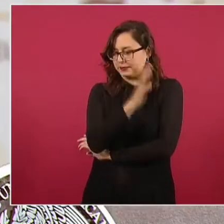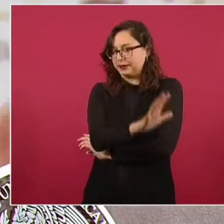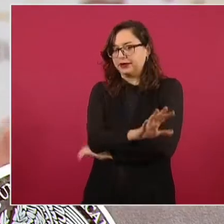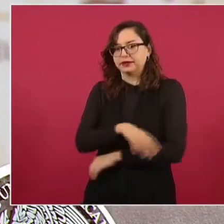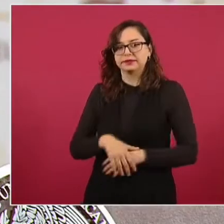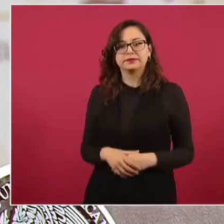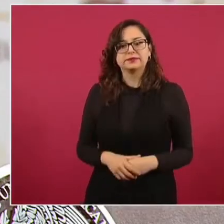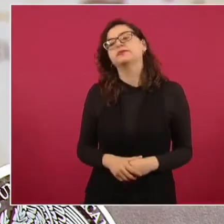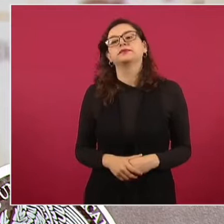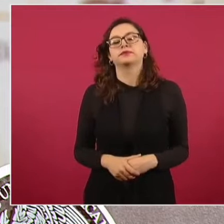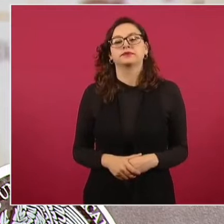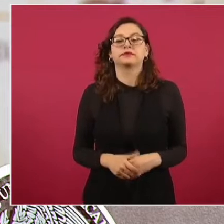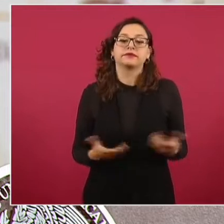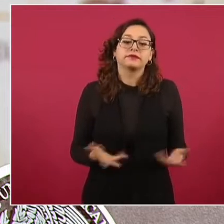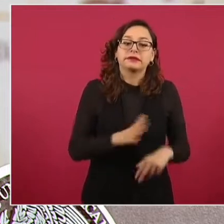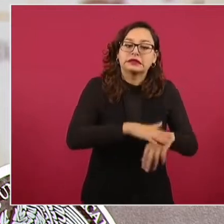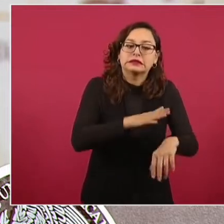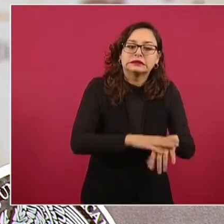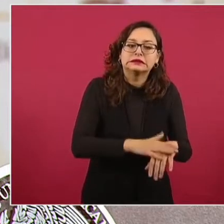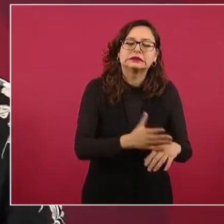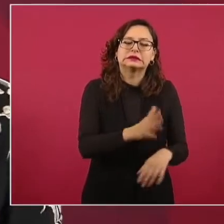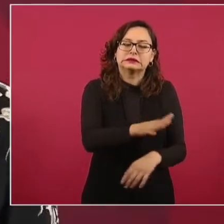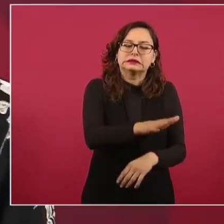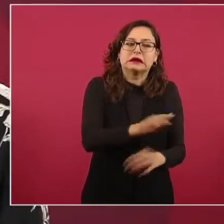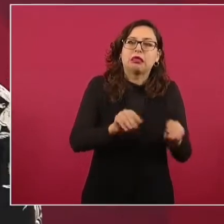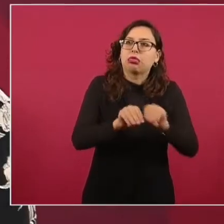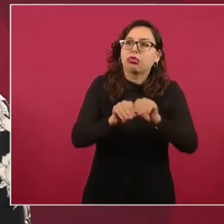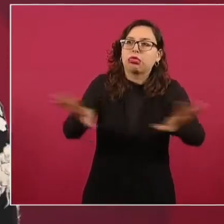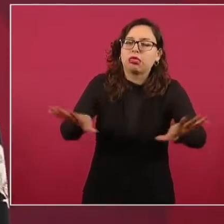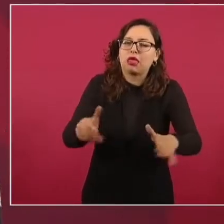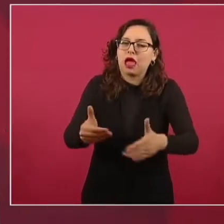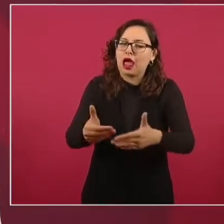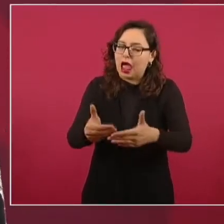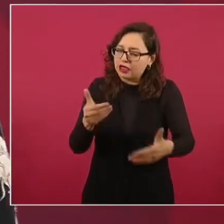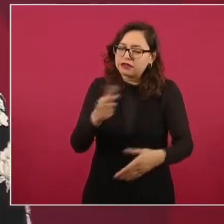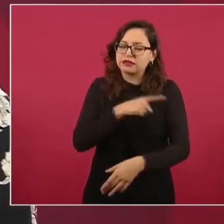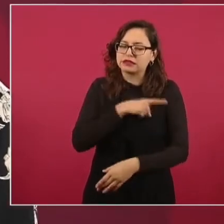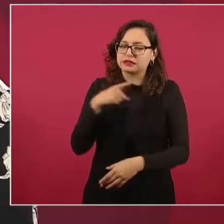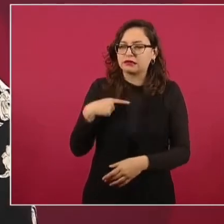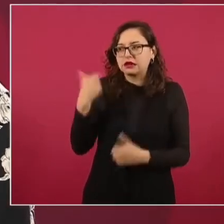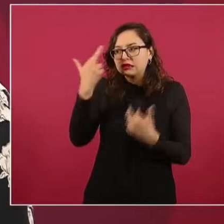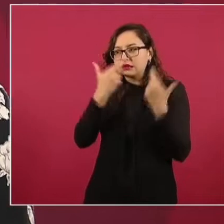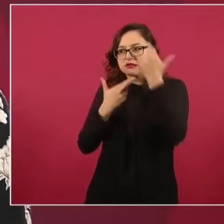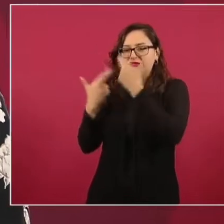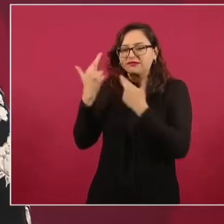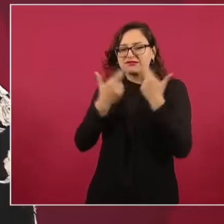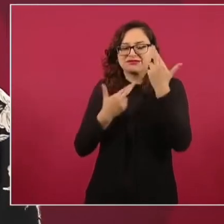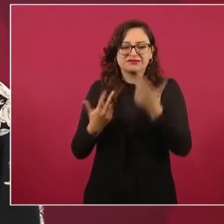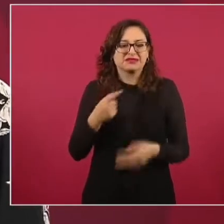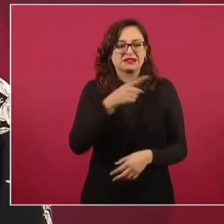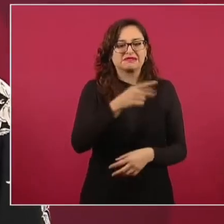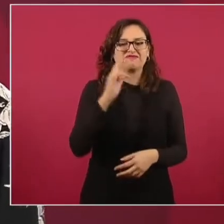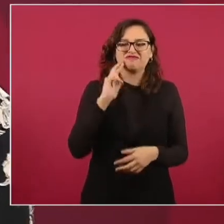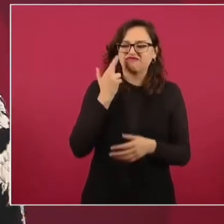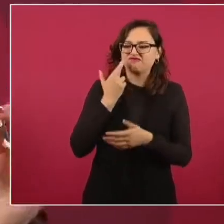otra le recomendamos al señor Di Constanzo verificar mejor lo que publica, porque si no, además de racista, conservador y